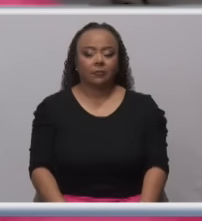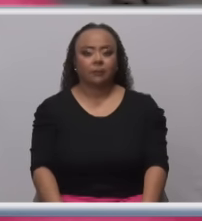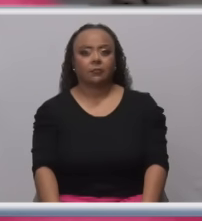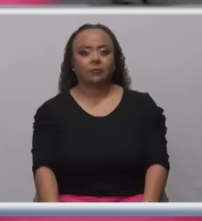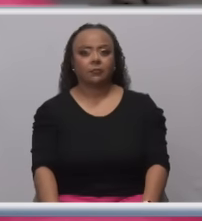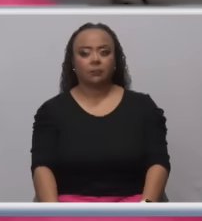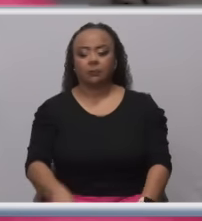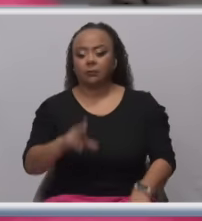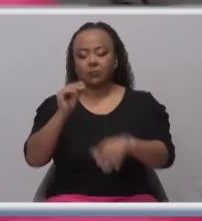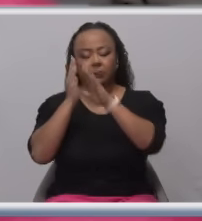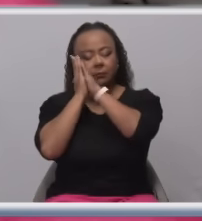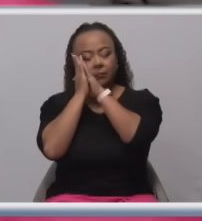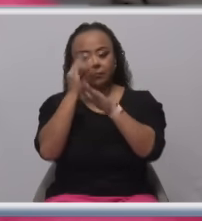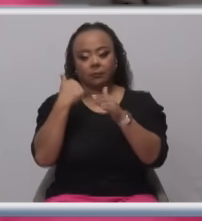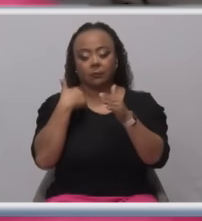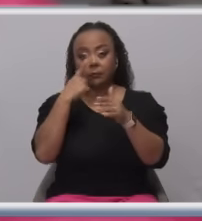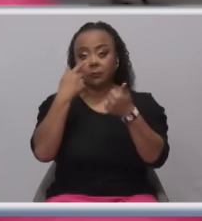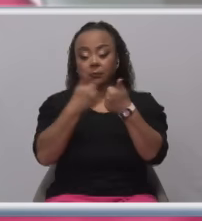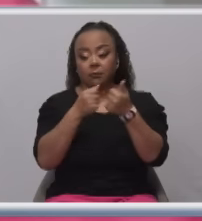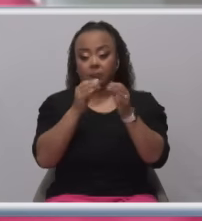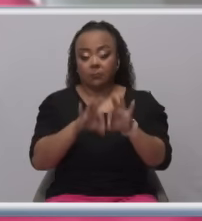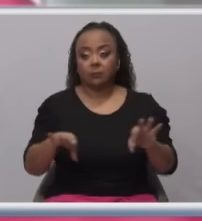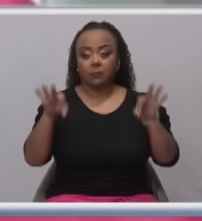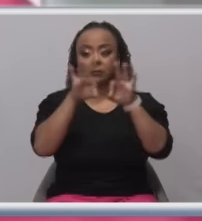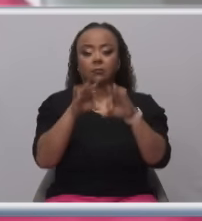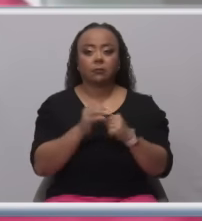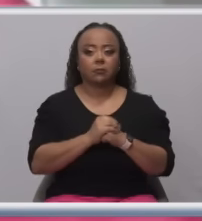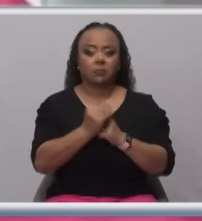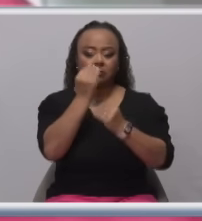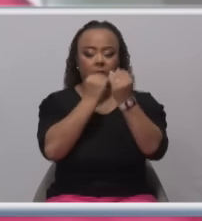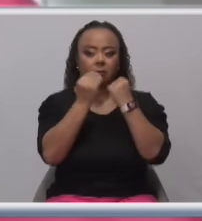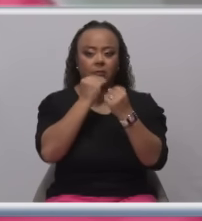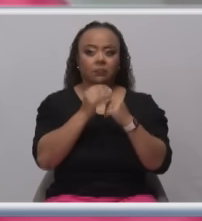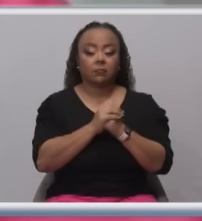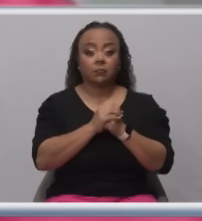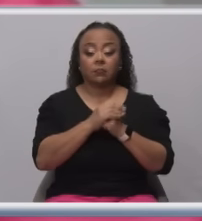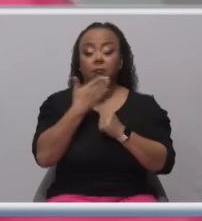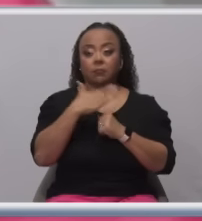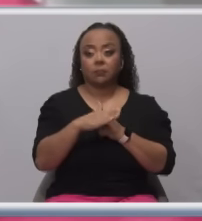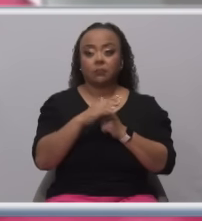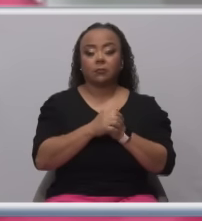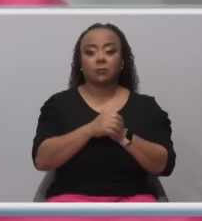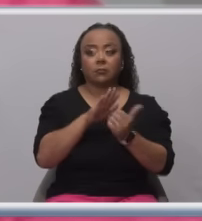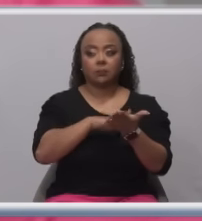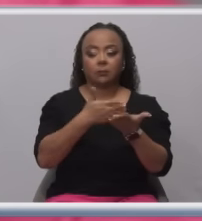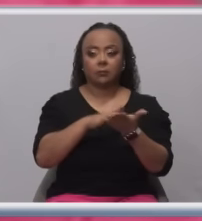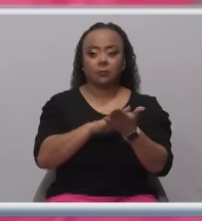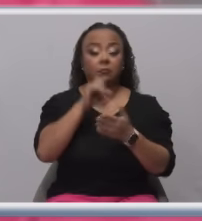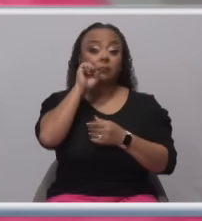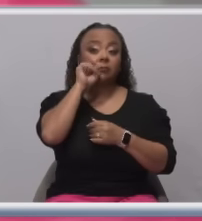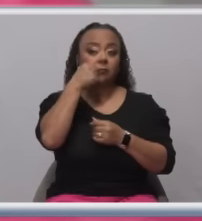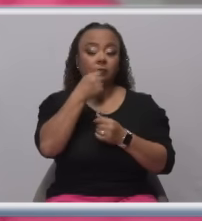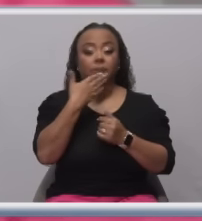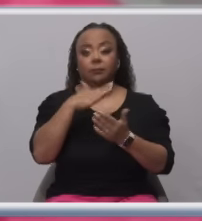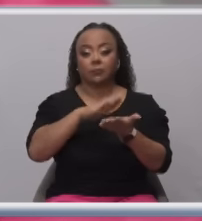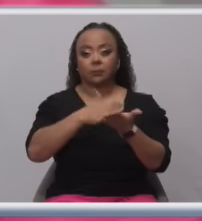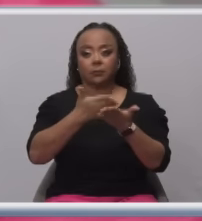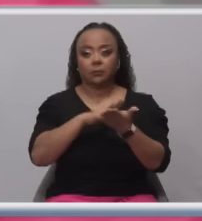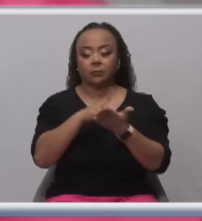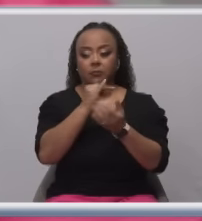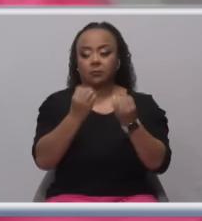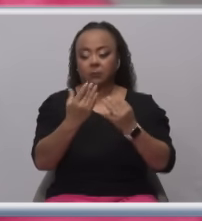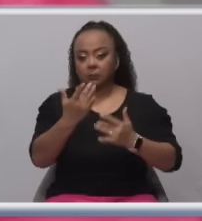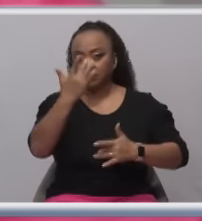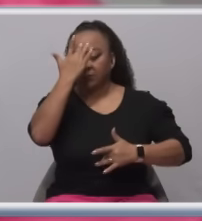desvelaron y Tenían un partido importante el otro día la comida estaba cruda por ejemplo el pollo estaba estaba crudo y que muchos se